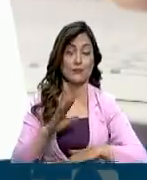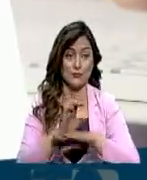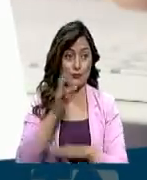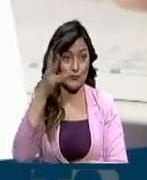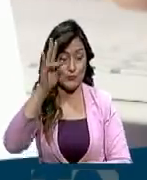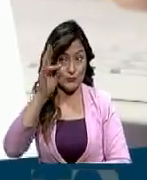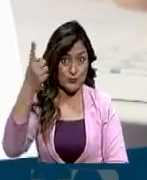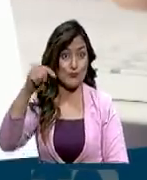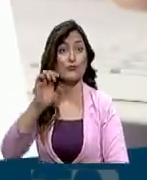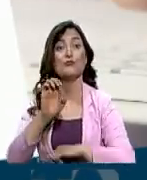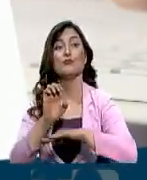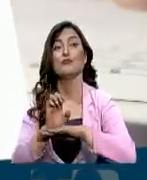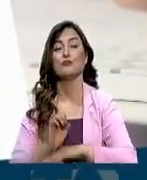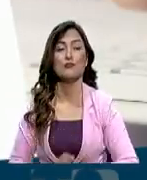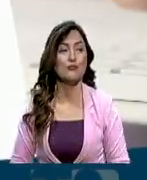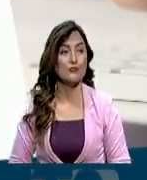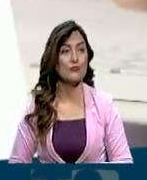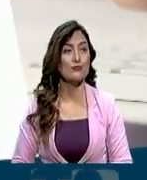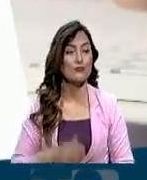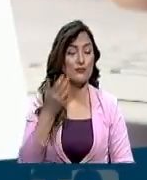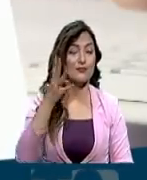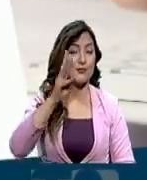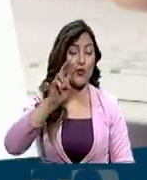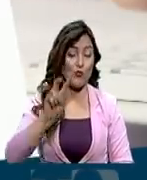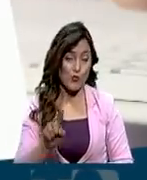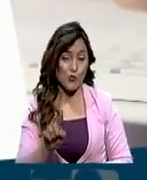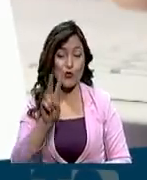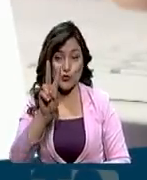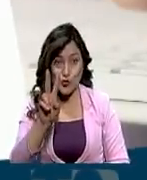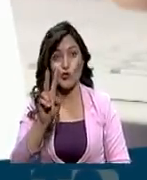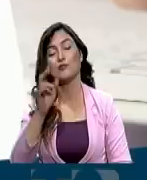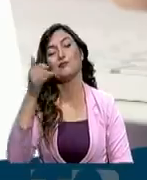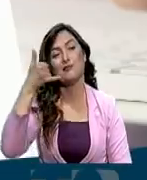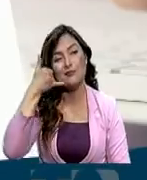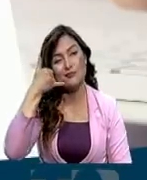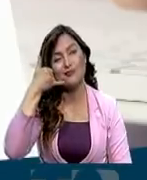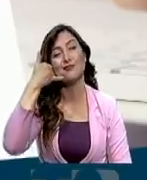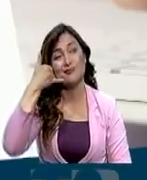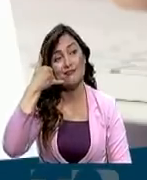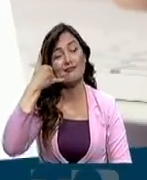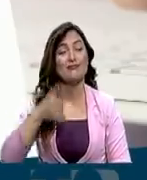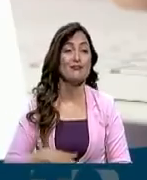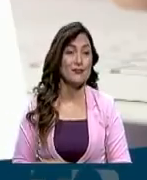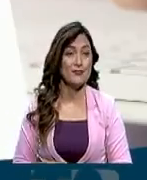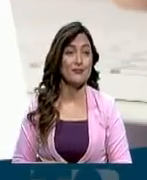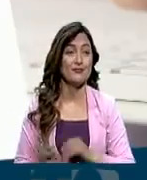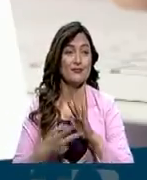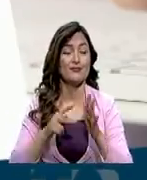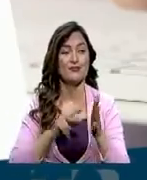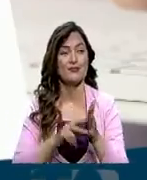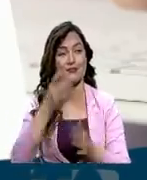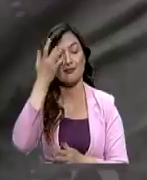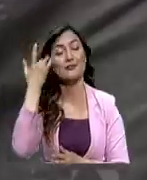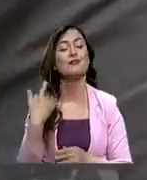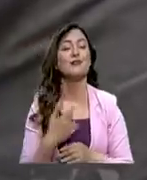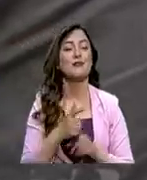17 millones de ecuatorianos y hay 16.2 millones de teléfonos celulares habilitados. Eso quiere decir que